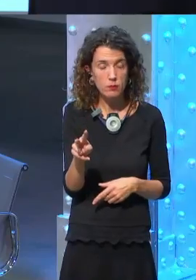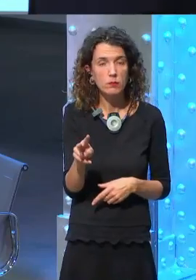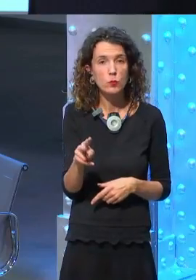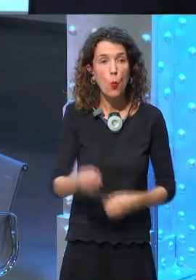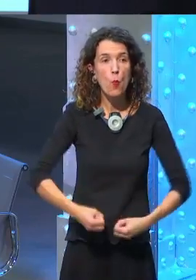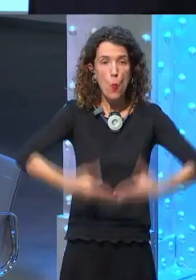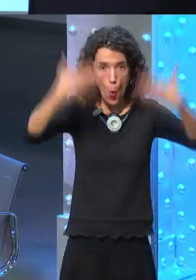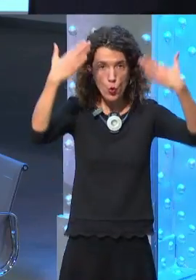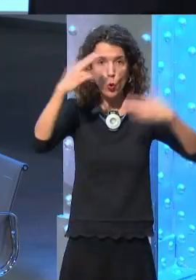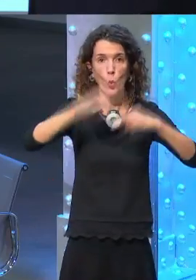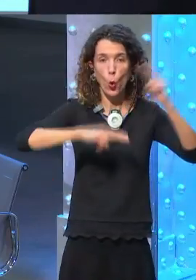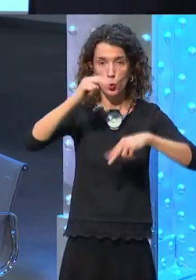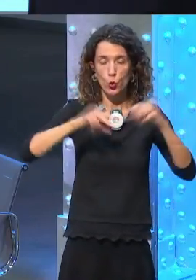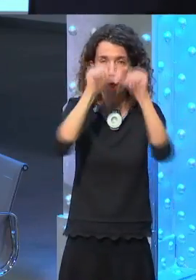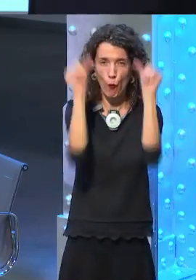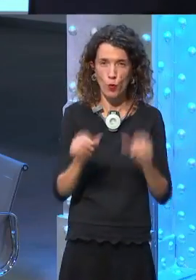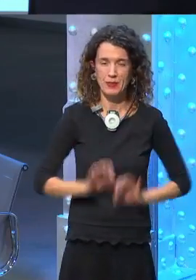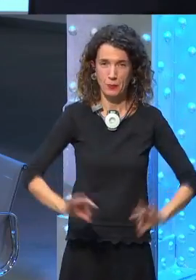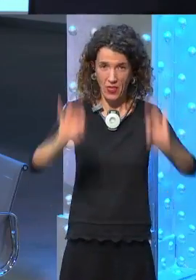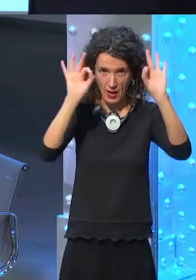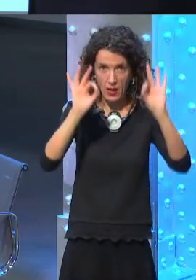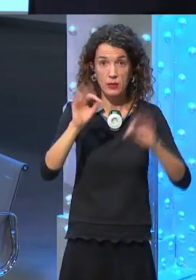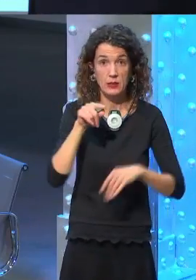el muro que construyó con una forma especial.